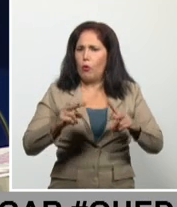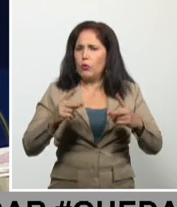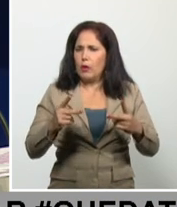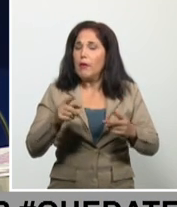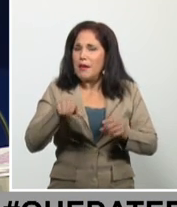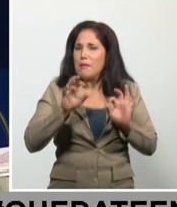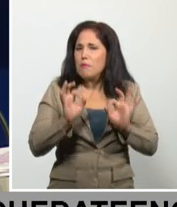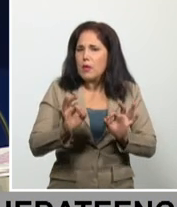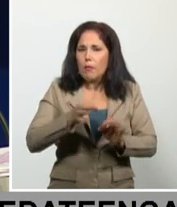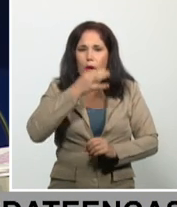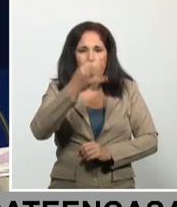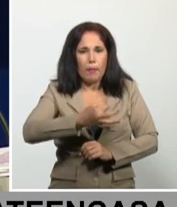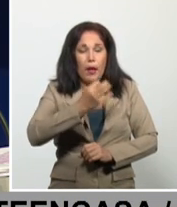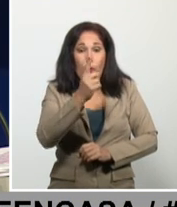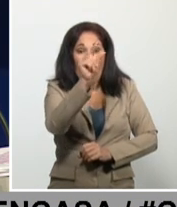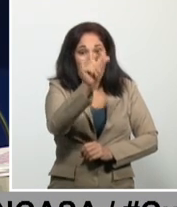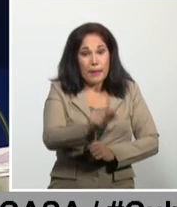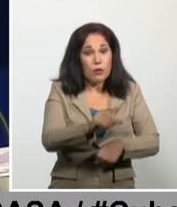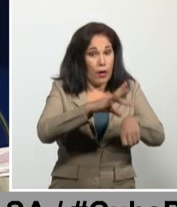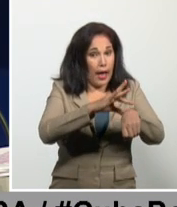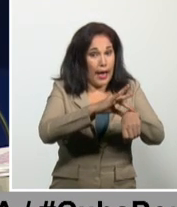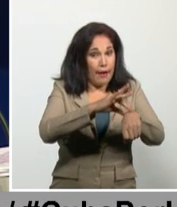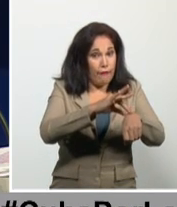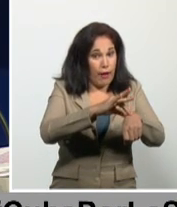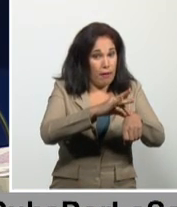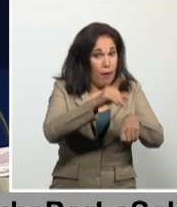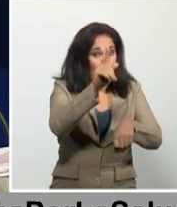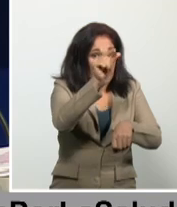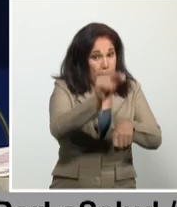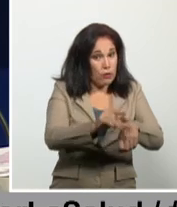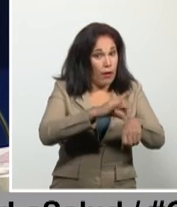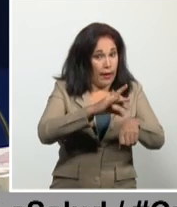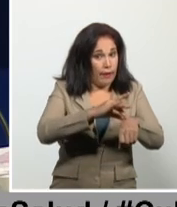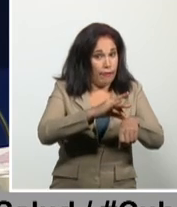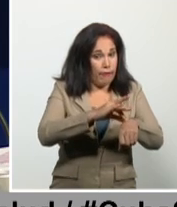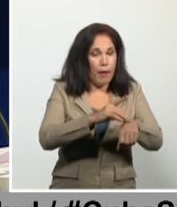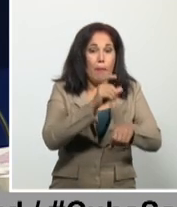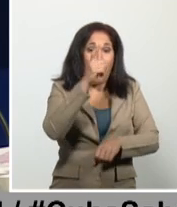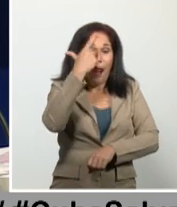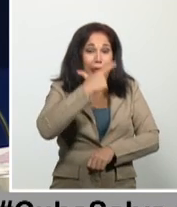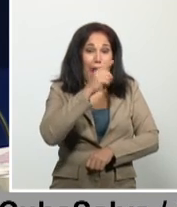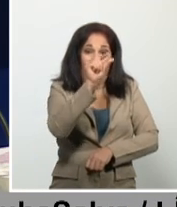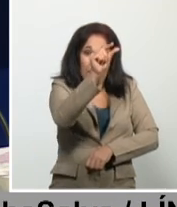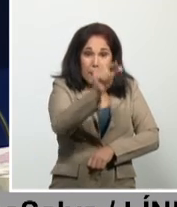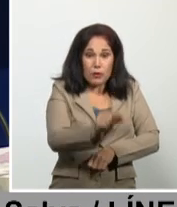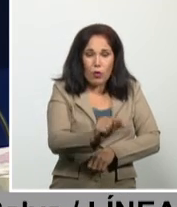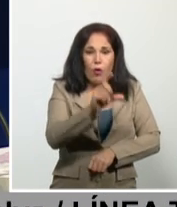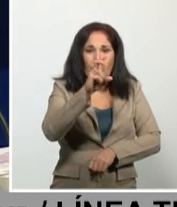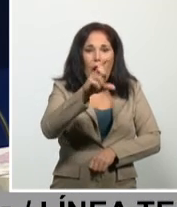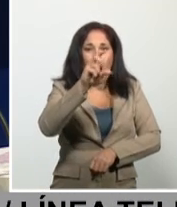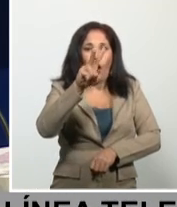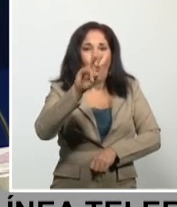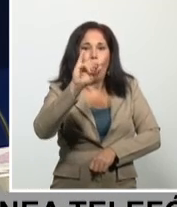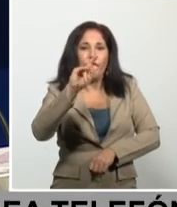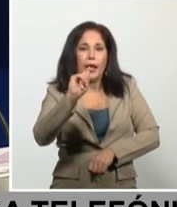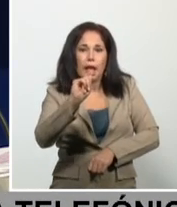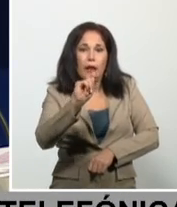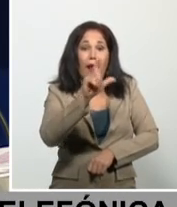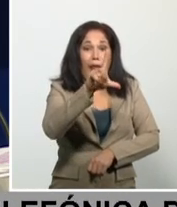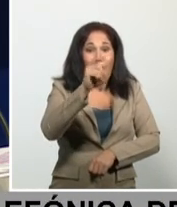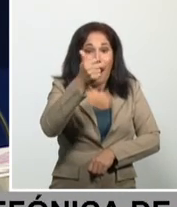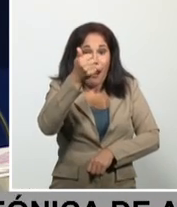por eso cuando hablamos de una persona enferma decimos, esa persona tiene la COVID-19. ¿Por qué Porque es una